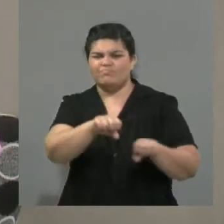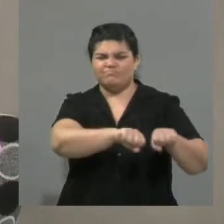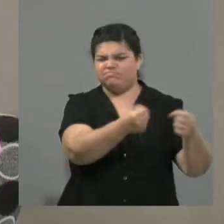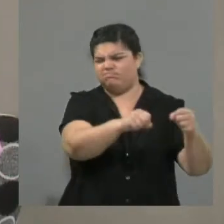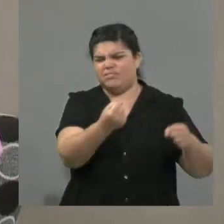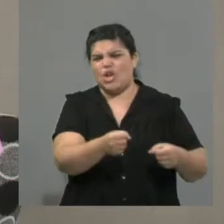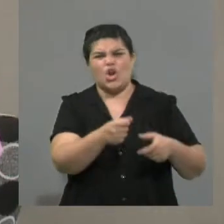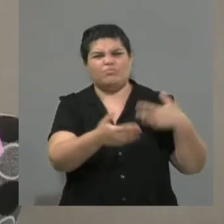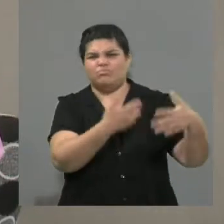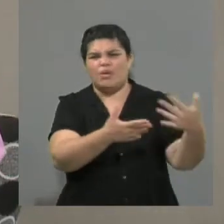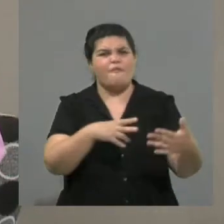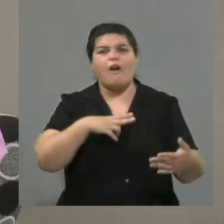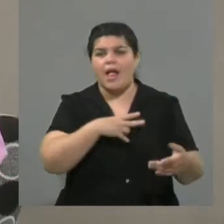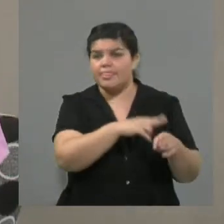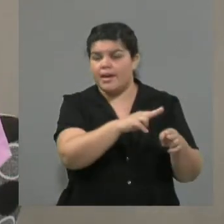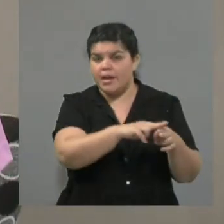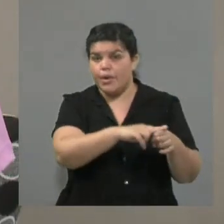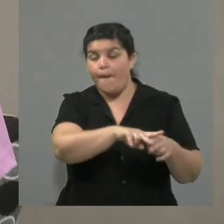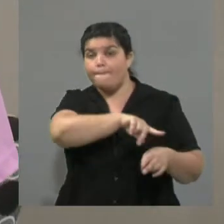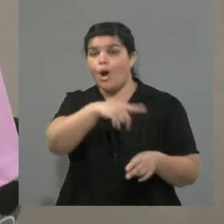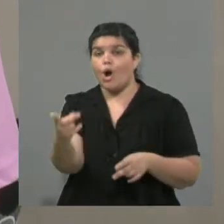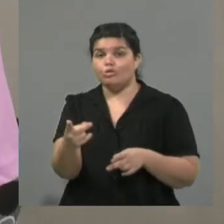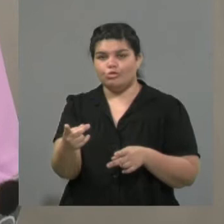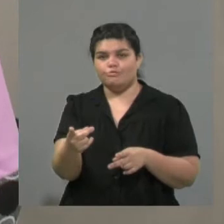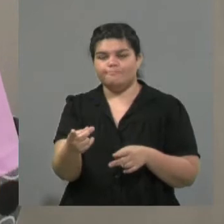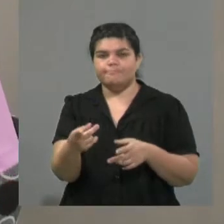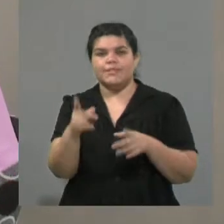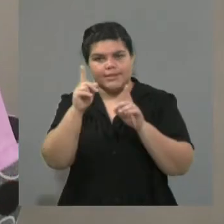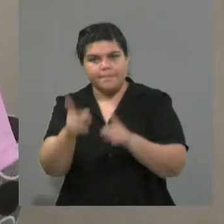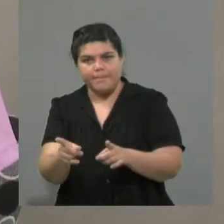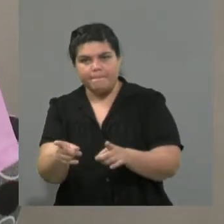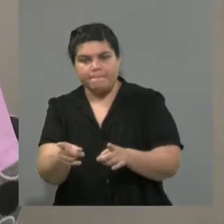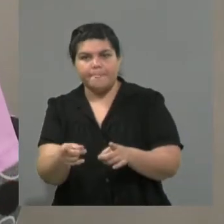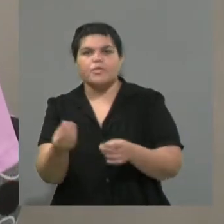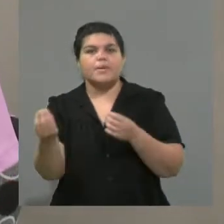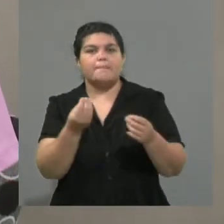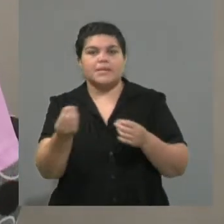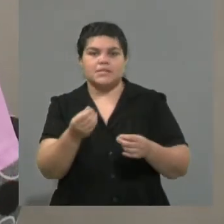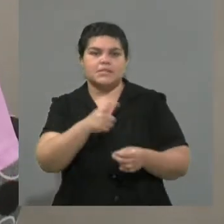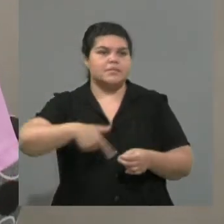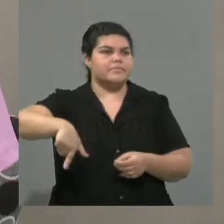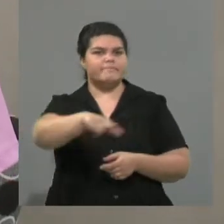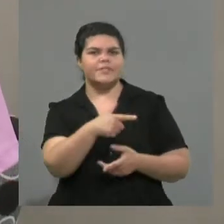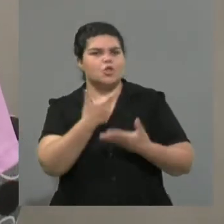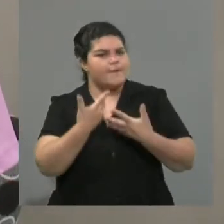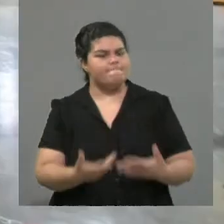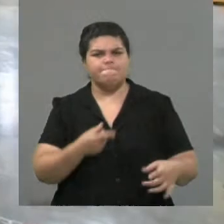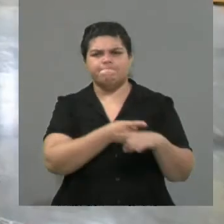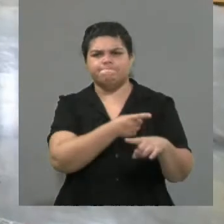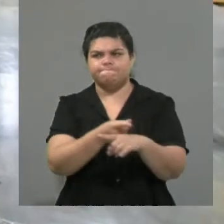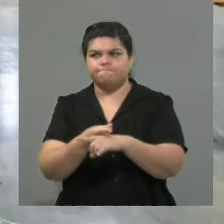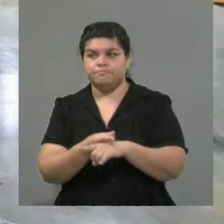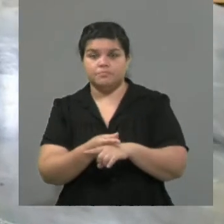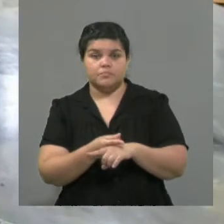de la prioridad que es mayor seguridad vial. Nuestro gobierno, como 190 gobiernos